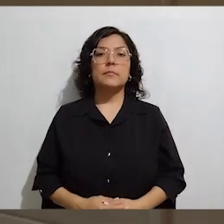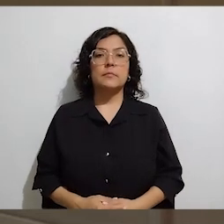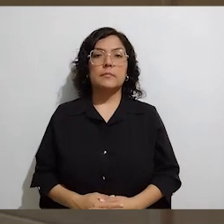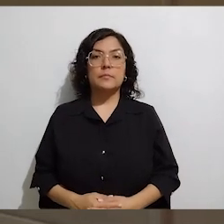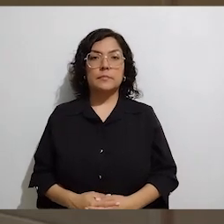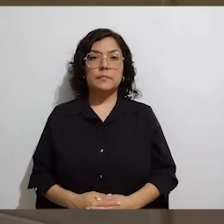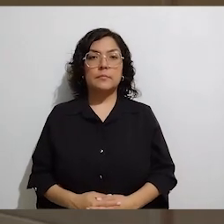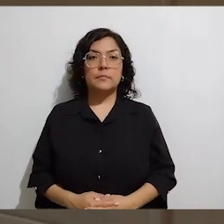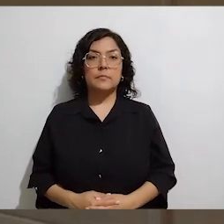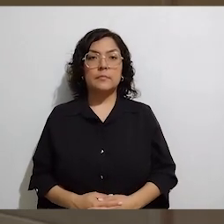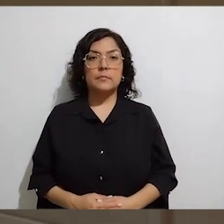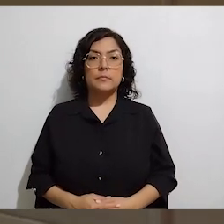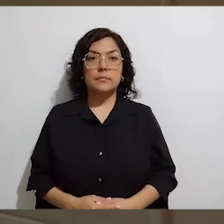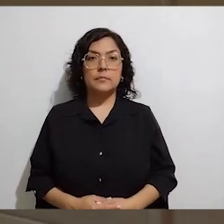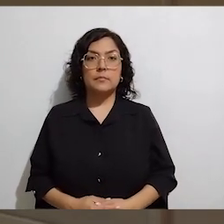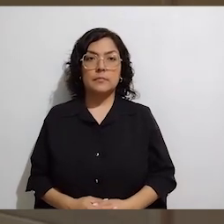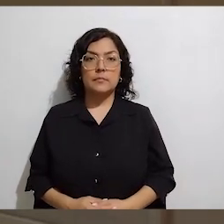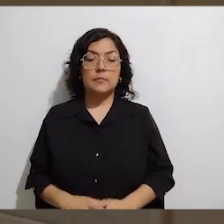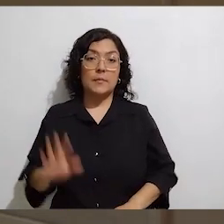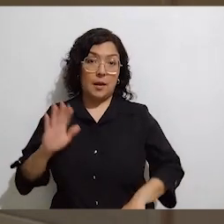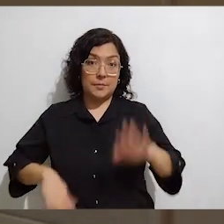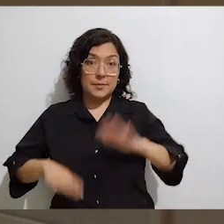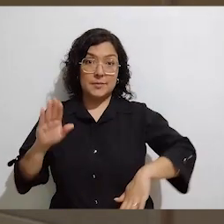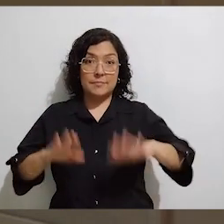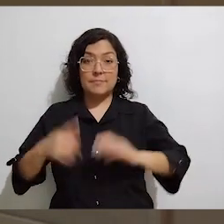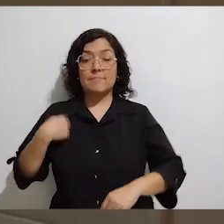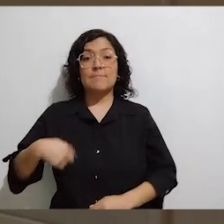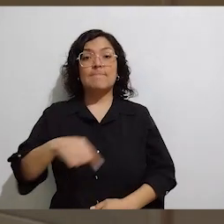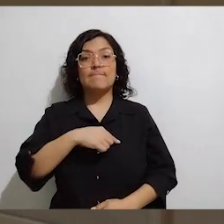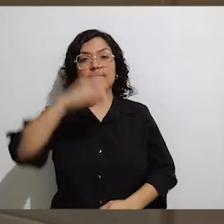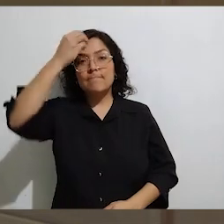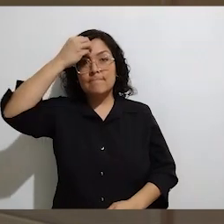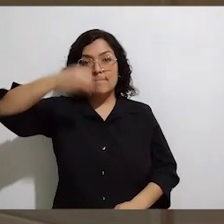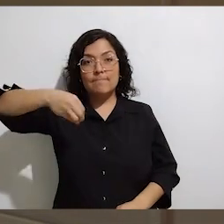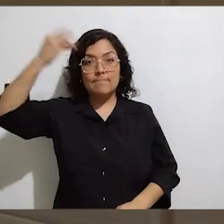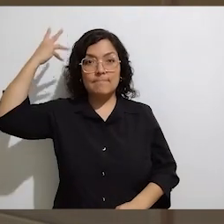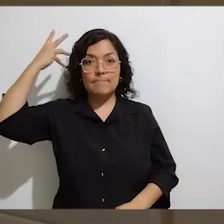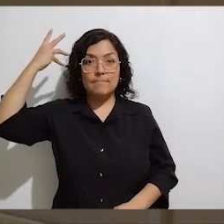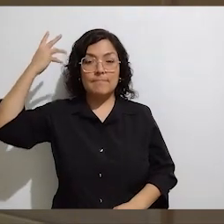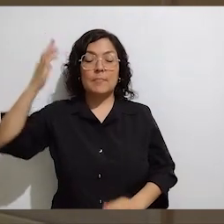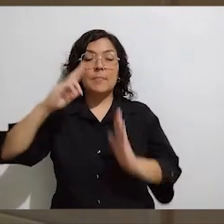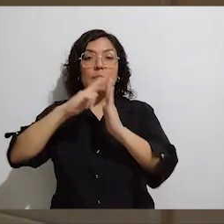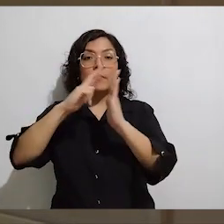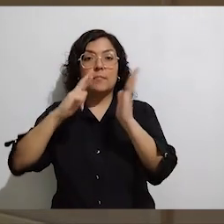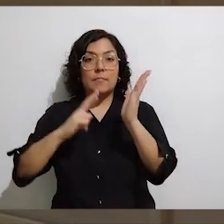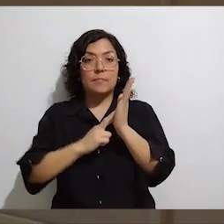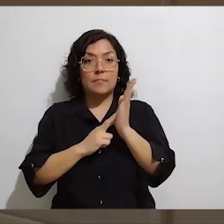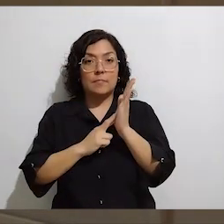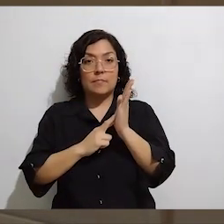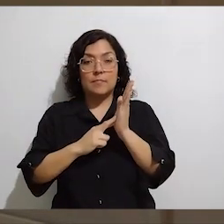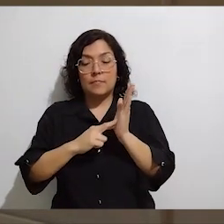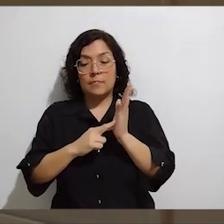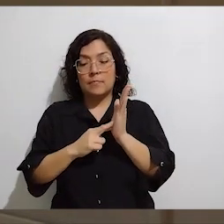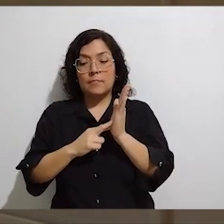la utilidad de las cosas, del procedimiento, a veces se nos olvidan cuáles son los principios que rigen a una determinada